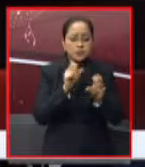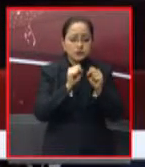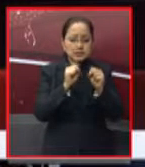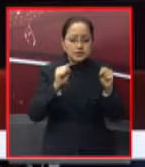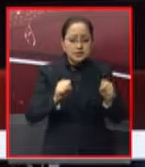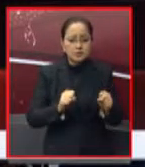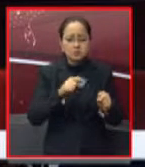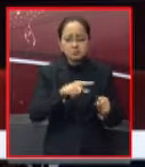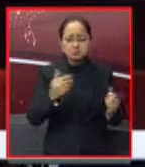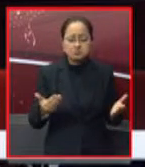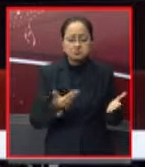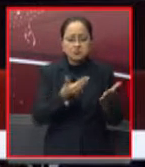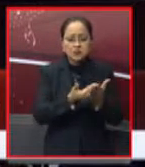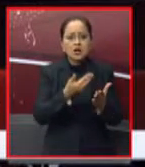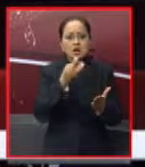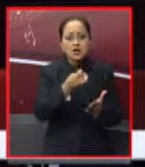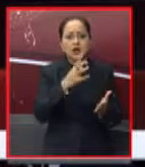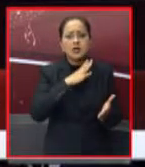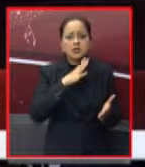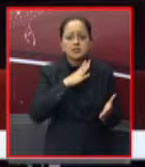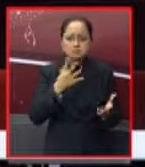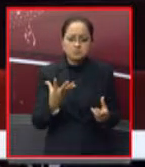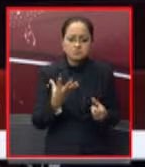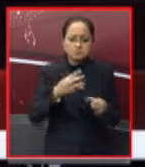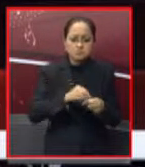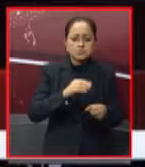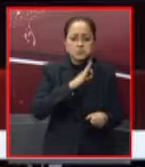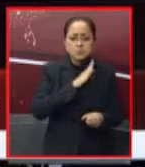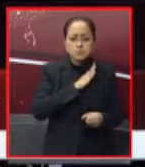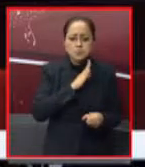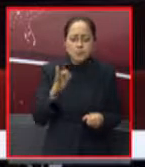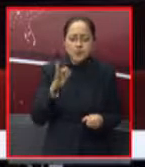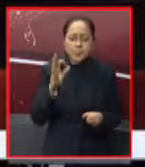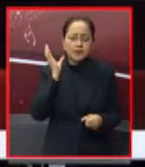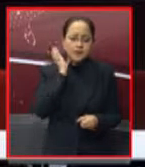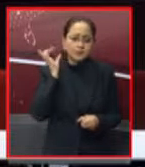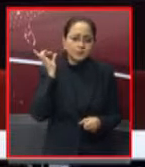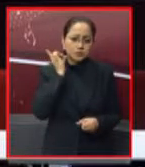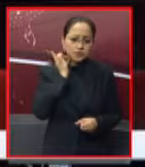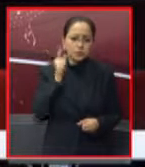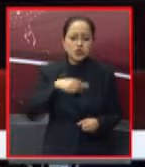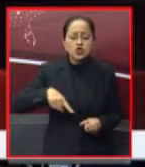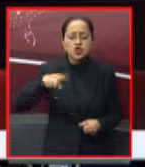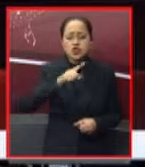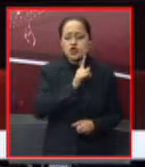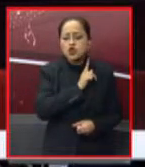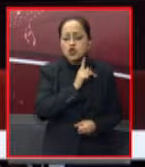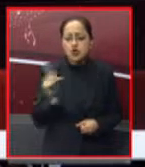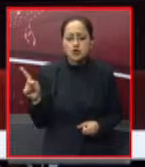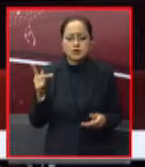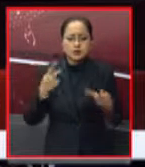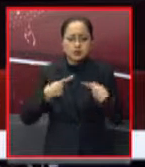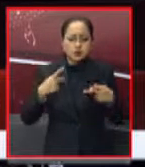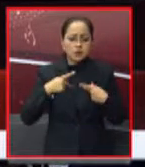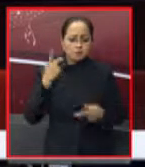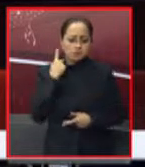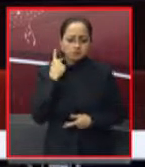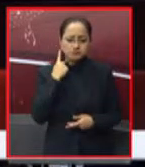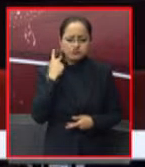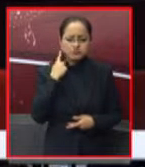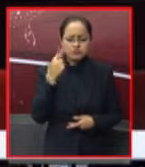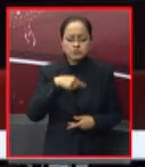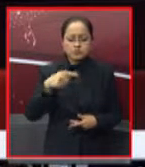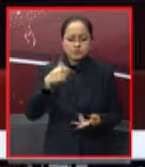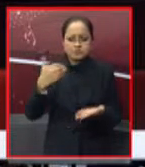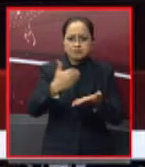en los hechos sí le da cabida dentro de esta Cámara de Diputados a todos los legisladores que lleguen por